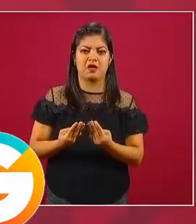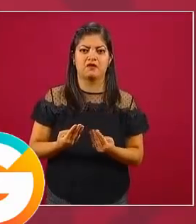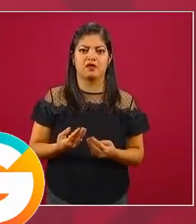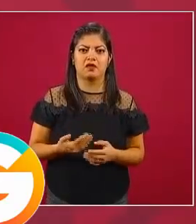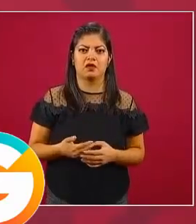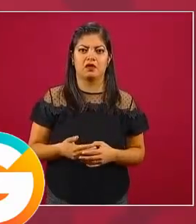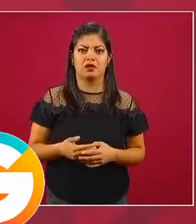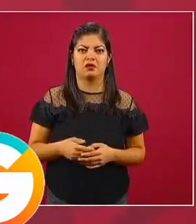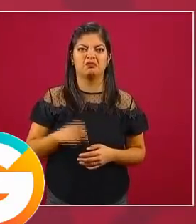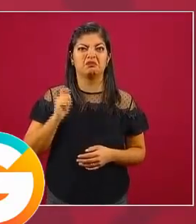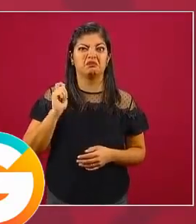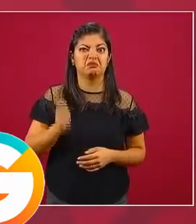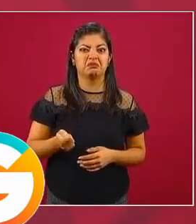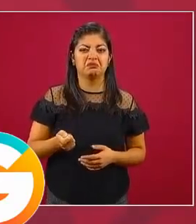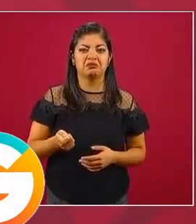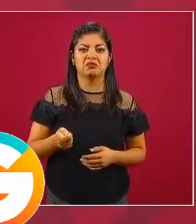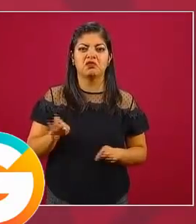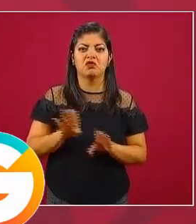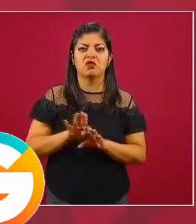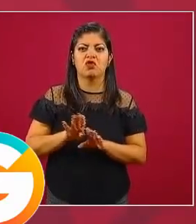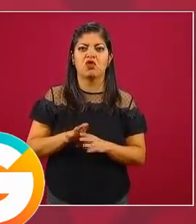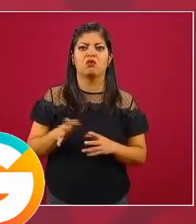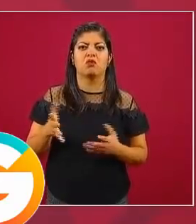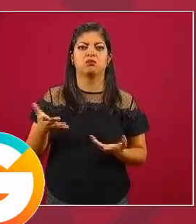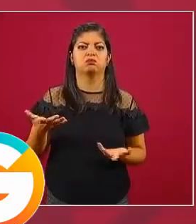de un acto de propaganda.